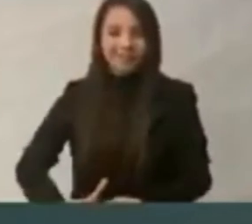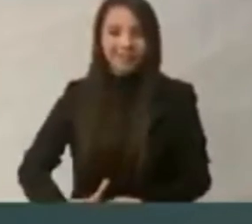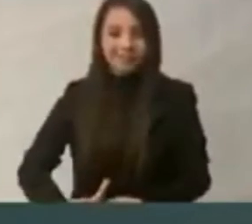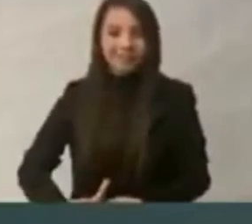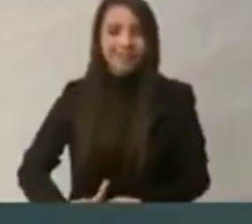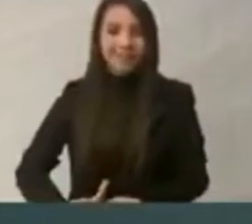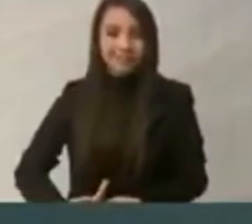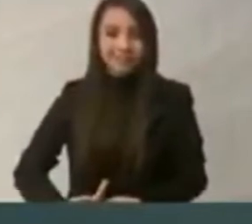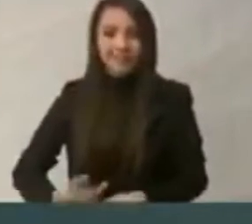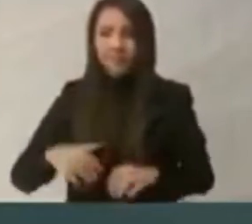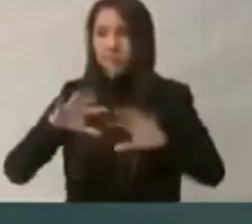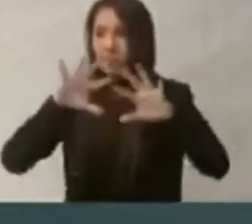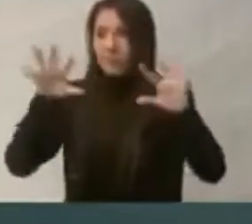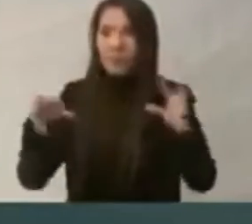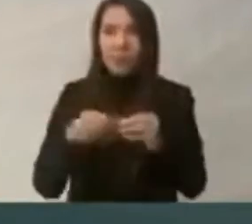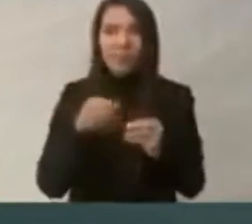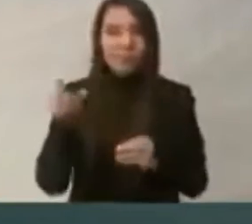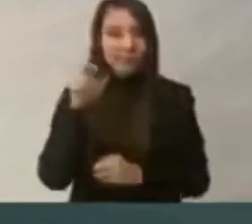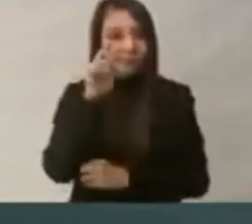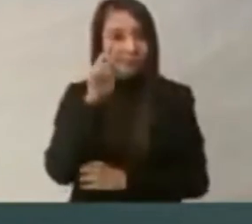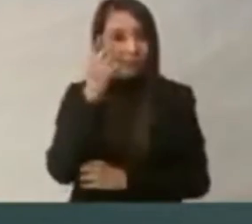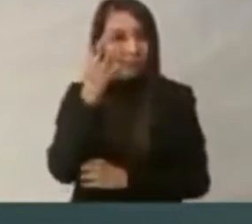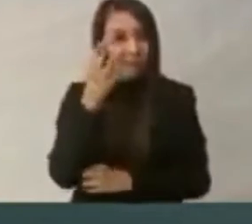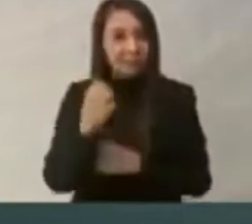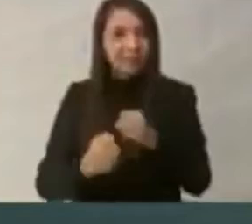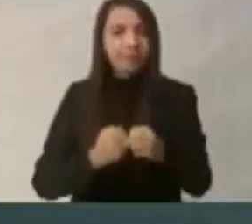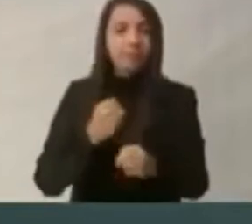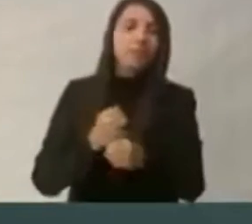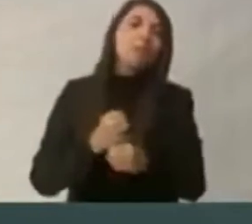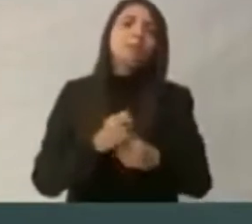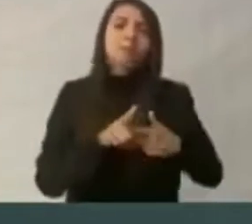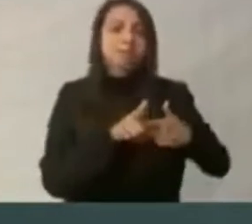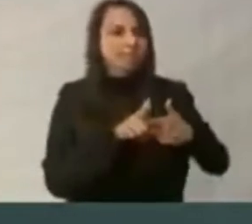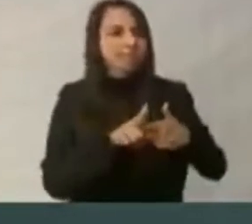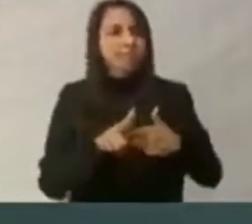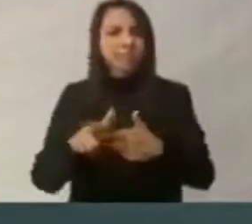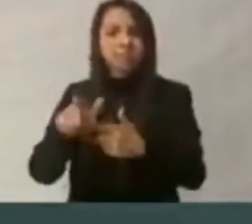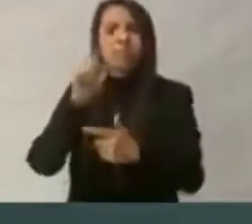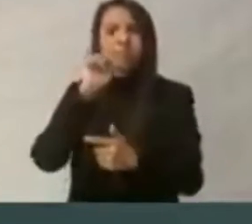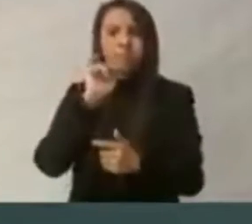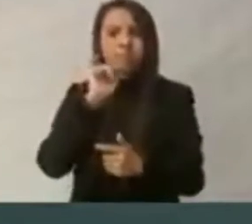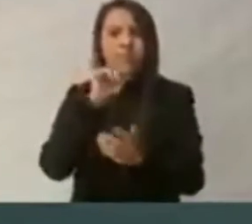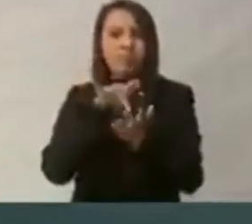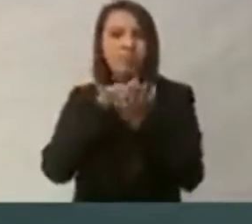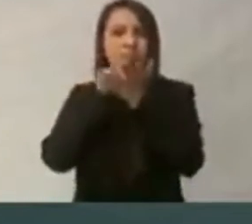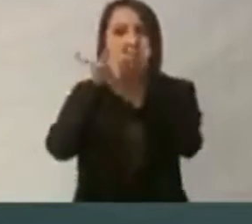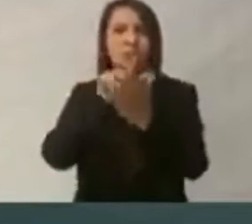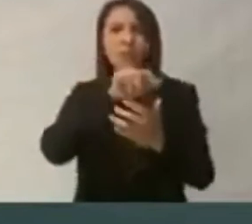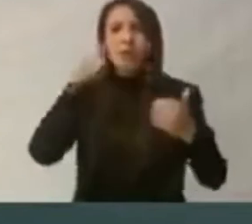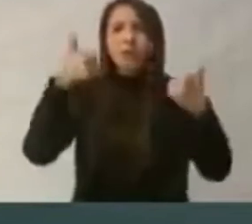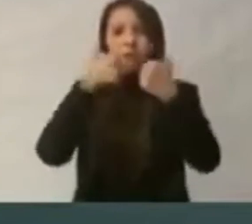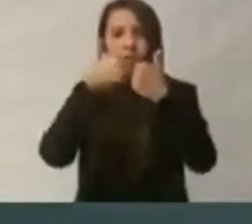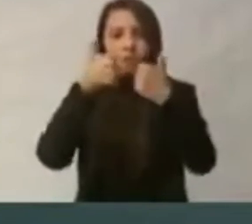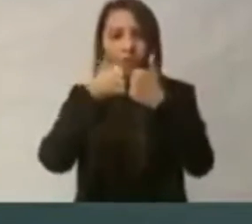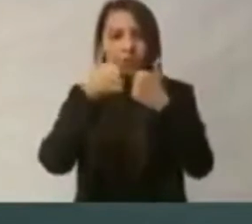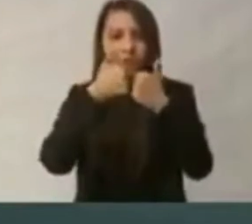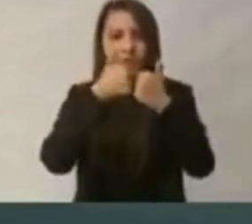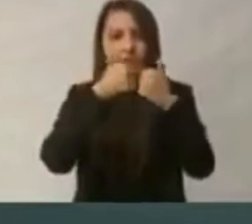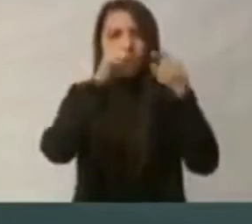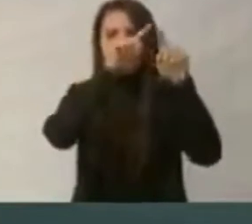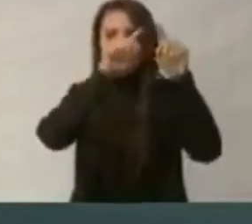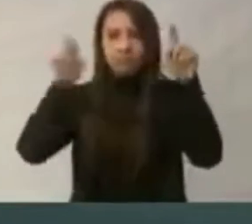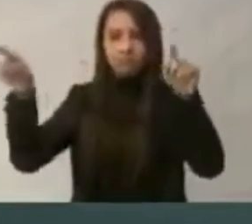34 en total, mantuvo ese plan de apoyo en la frontera. Los